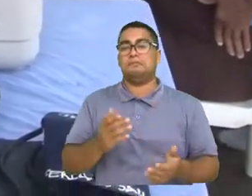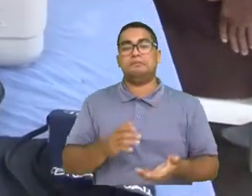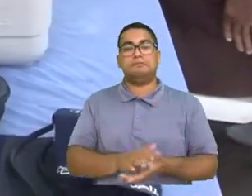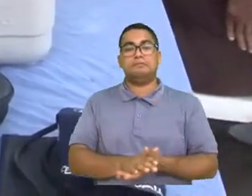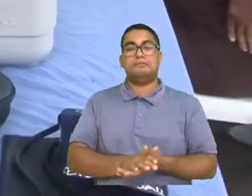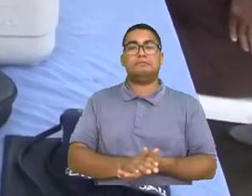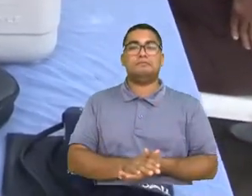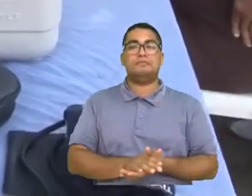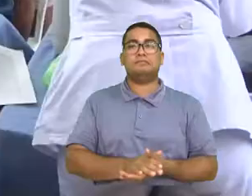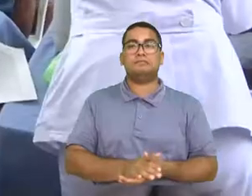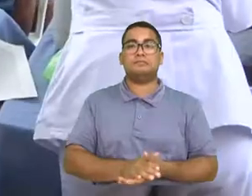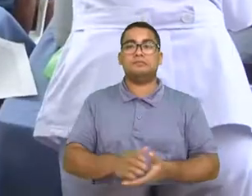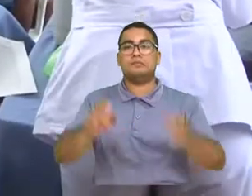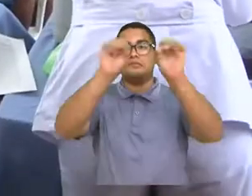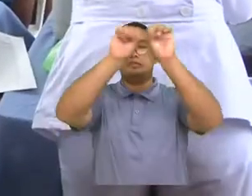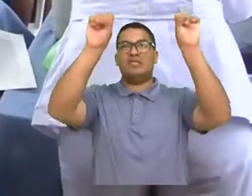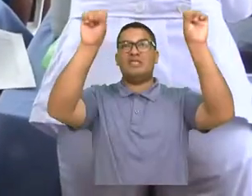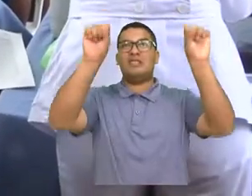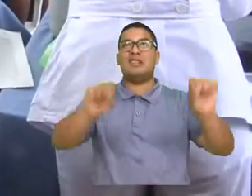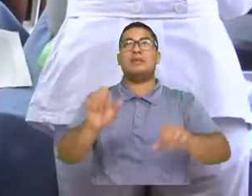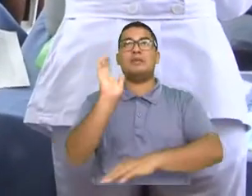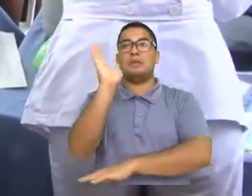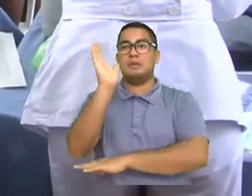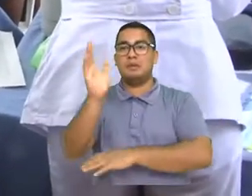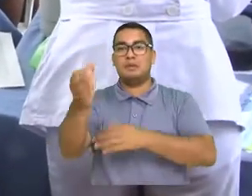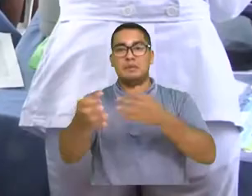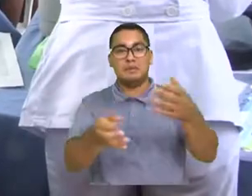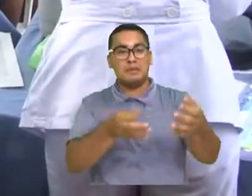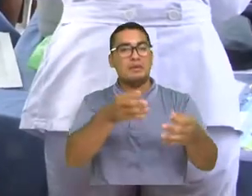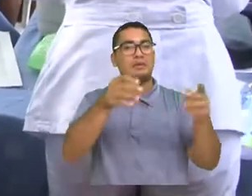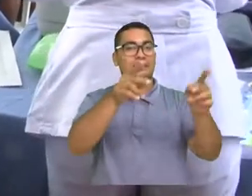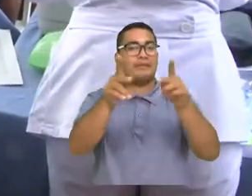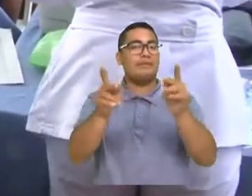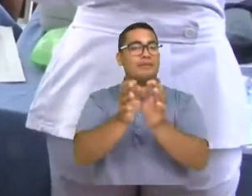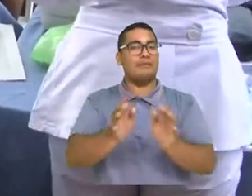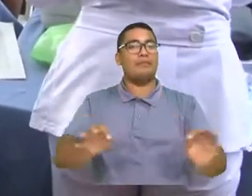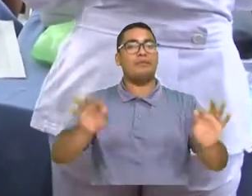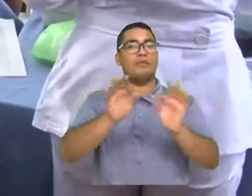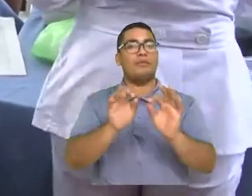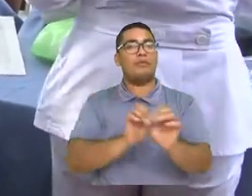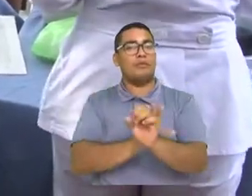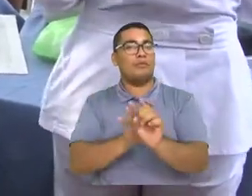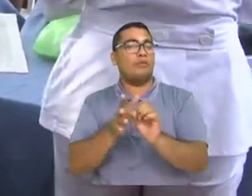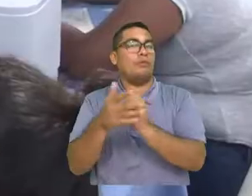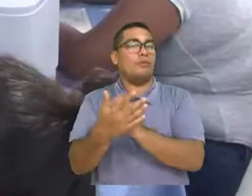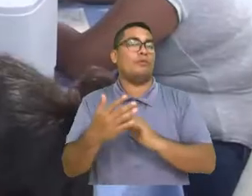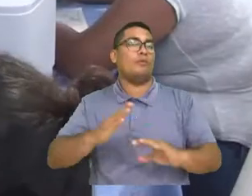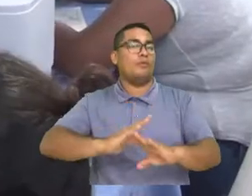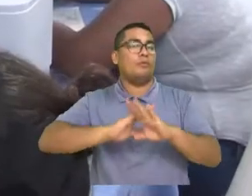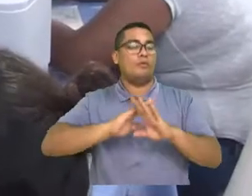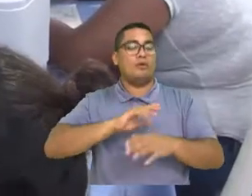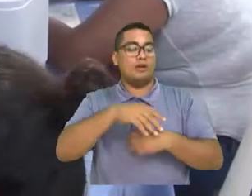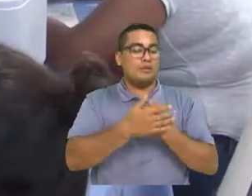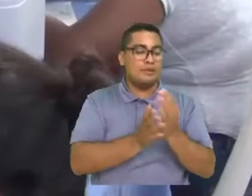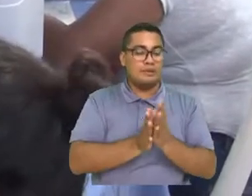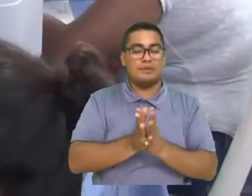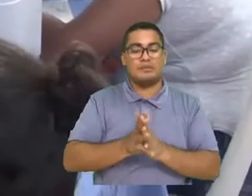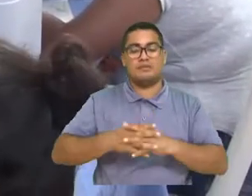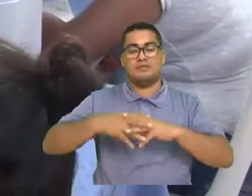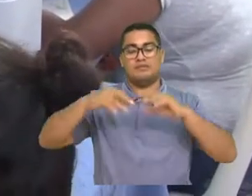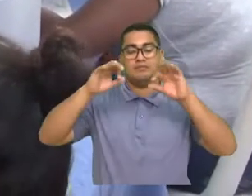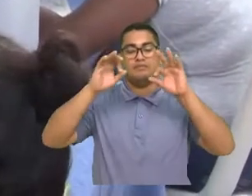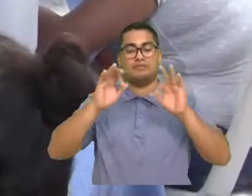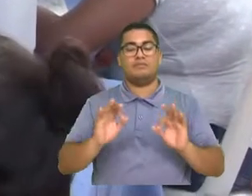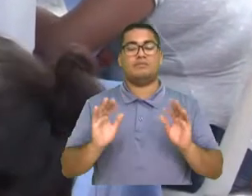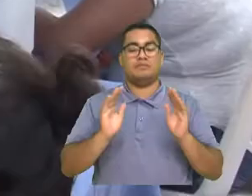feria impartieron charlas a los pobladores del barrio El Recreo sobre las medidas de higiene para prevenir el contagio de coronavirus desde sus